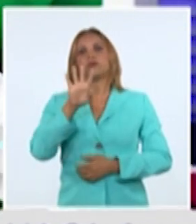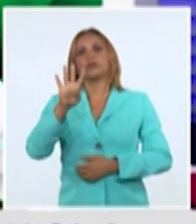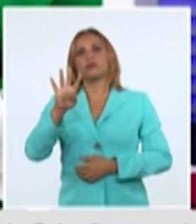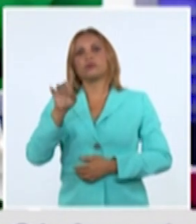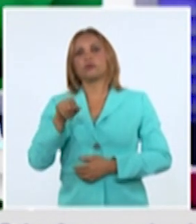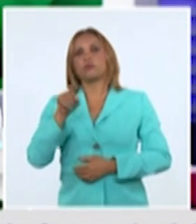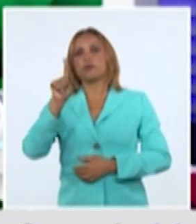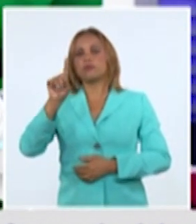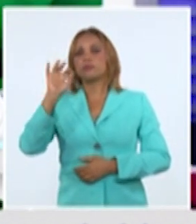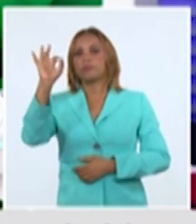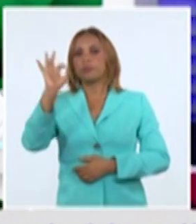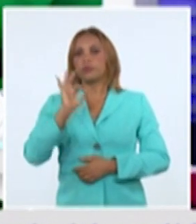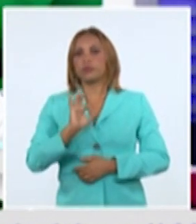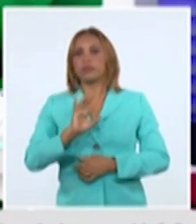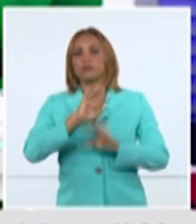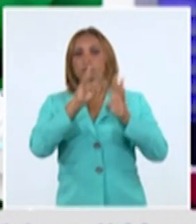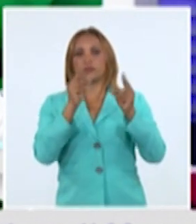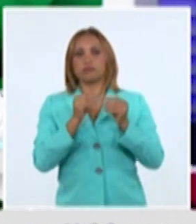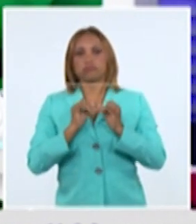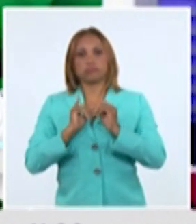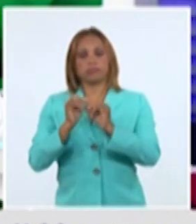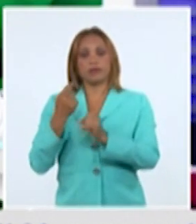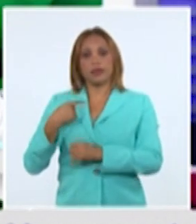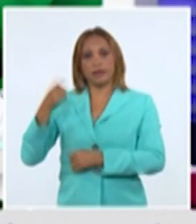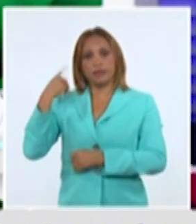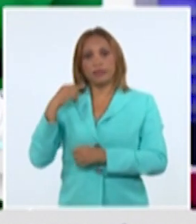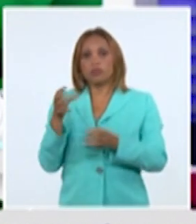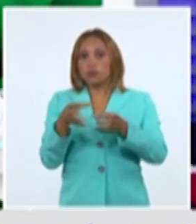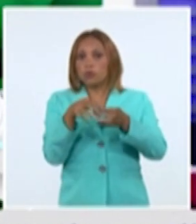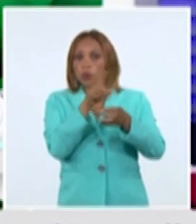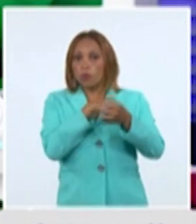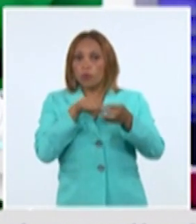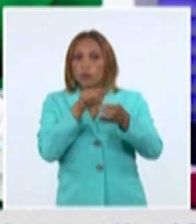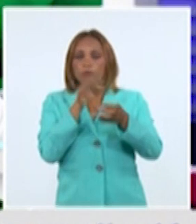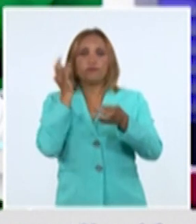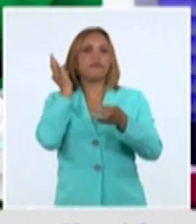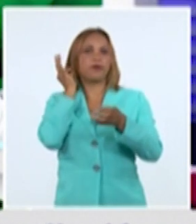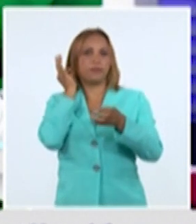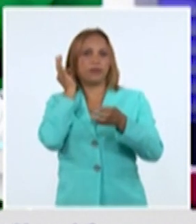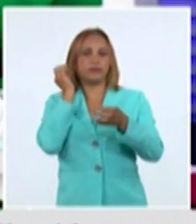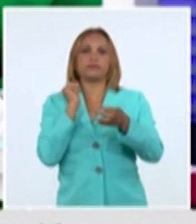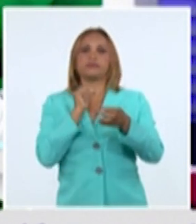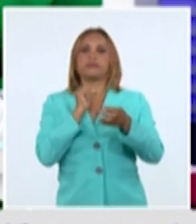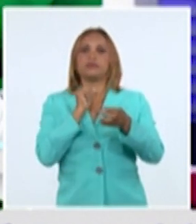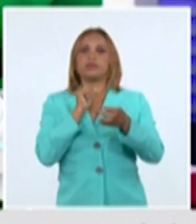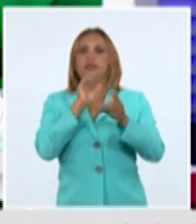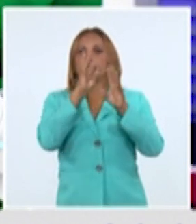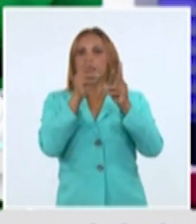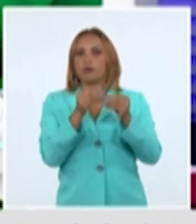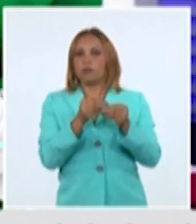54,1% de los diagnosticados ayer del sexo femenino, en el acumulado es el